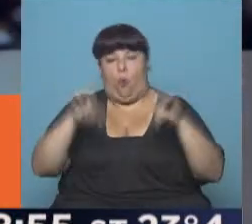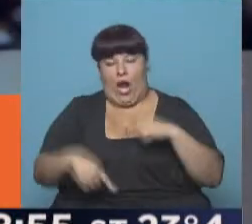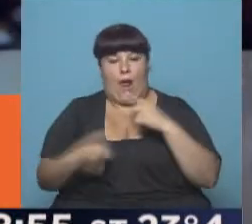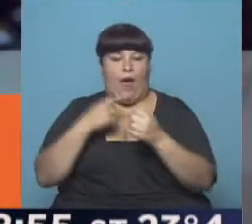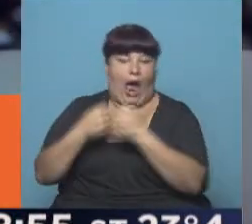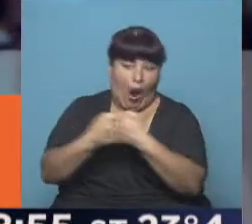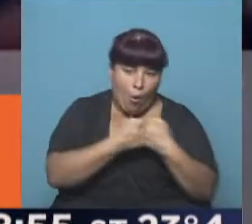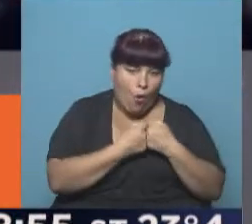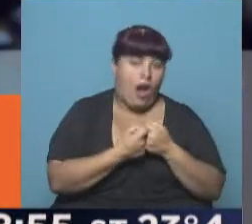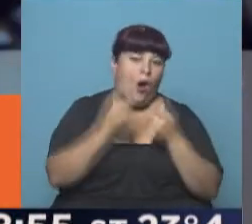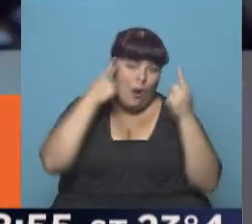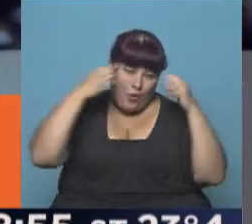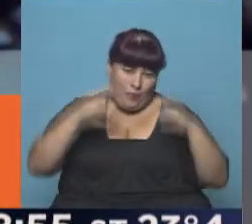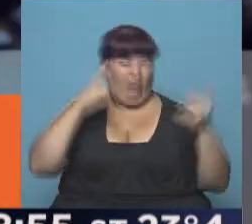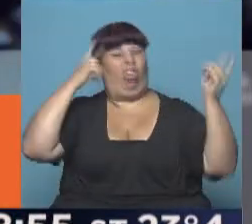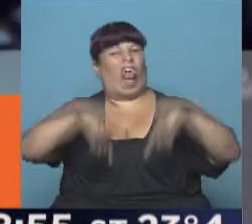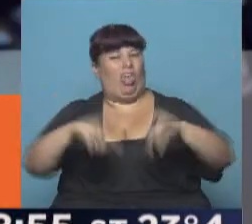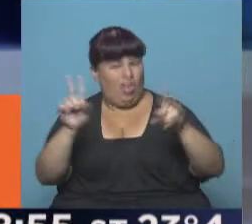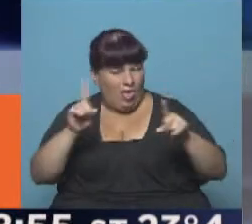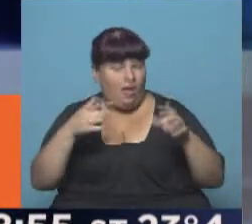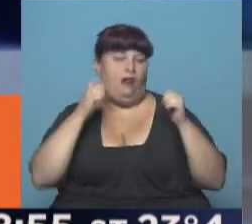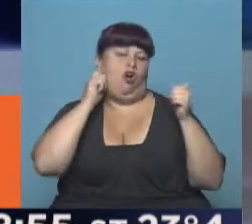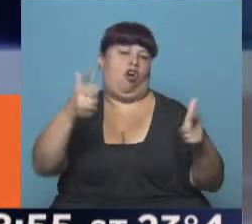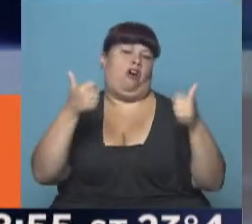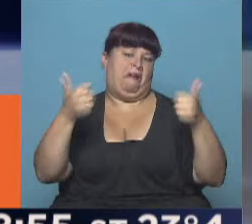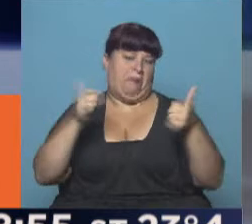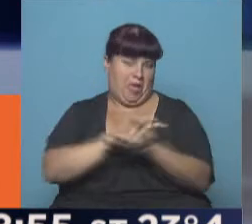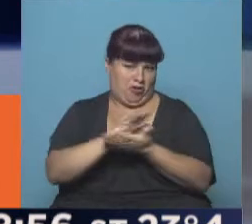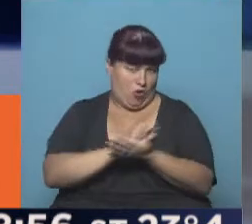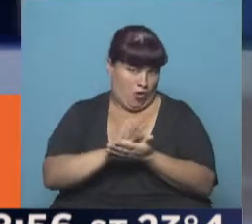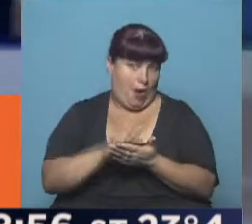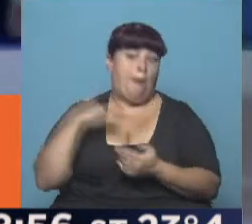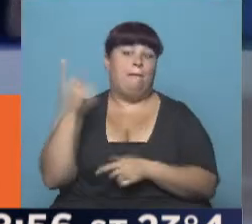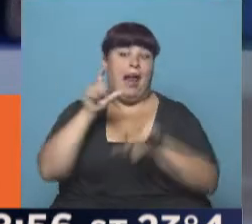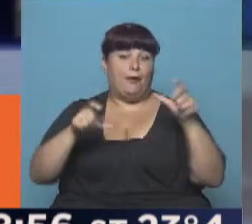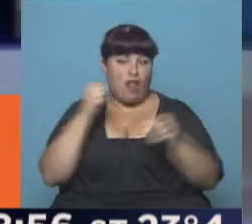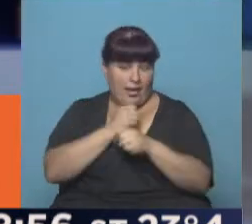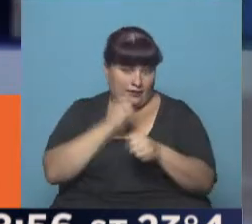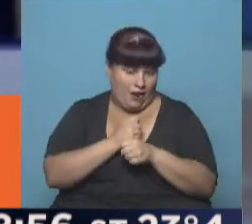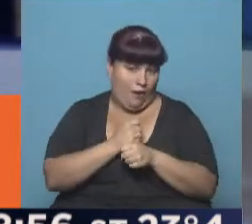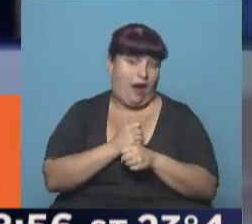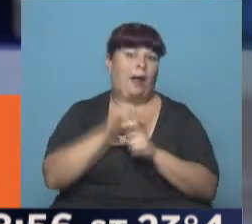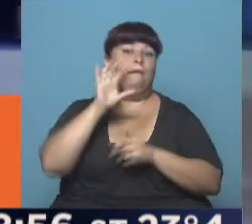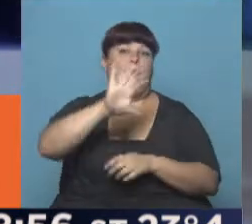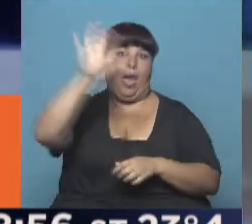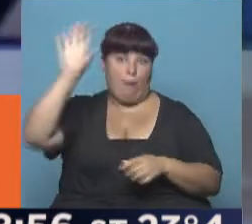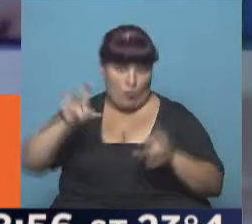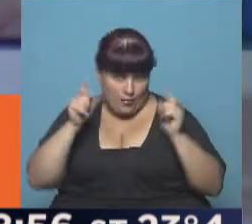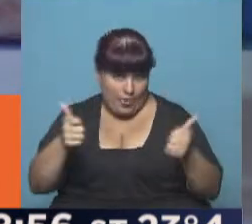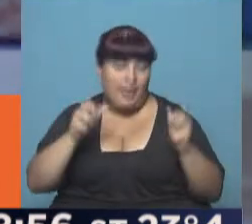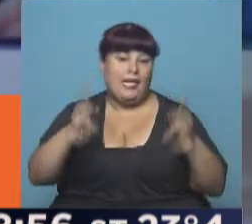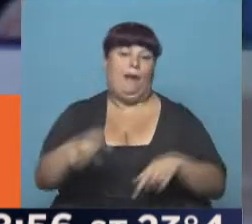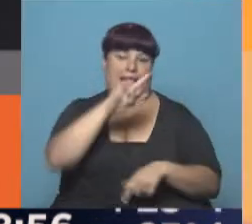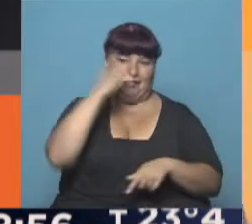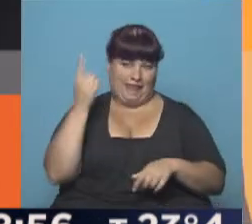consenso, que vuelva a la racionalidad, y en buena hora que terminamos bien, para los trabajadores, para las provincias y para el